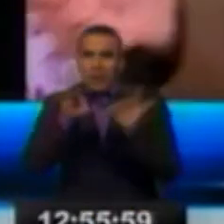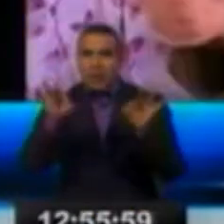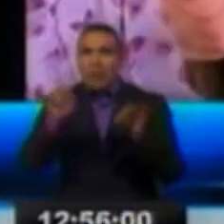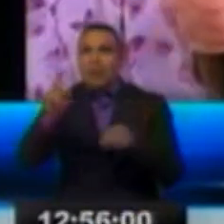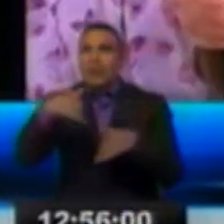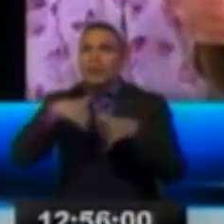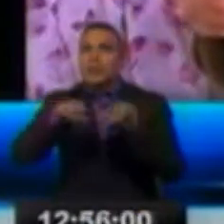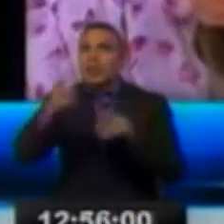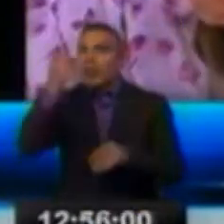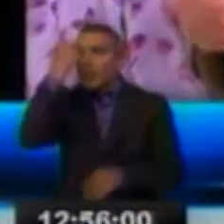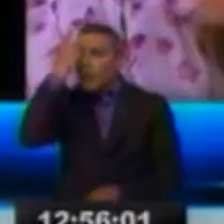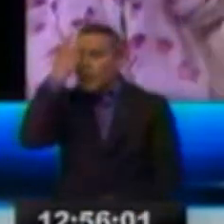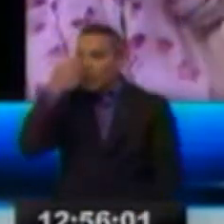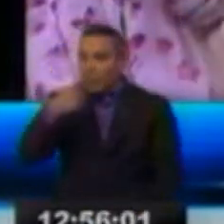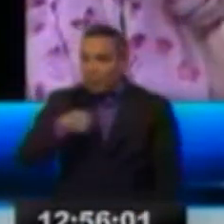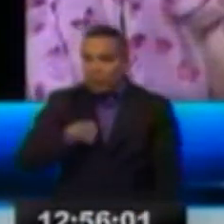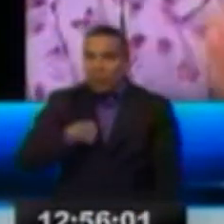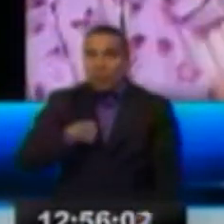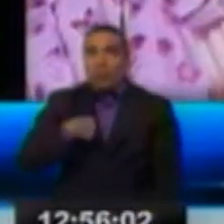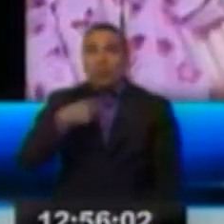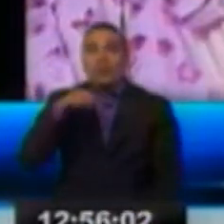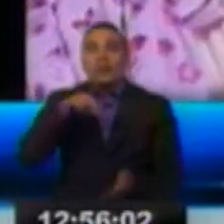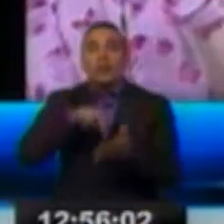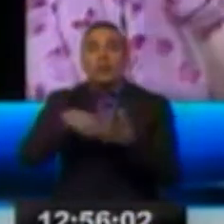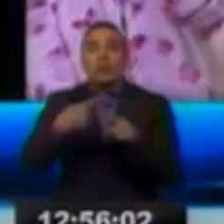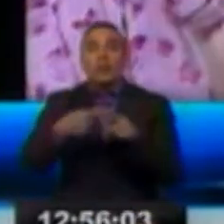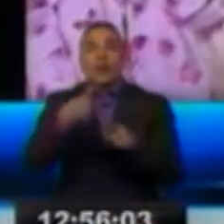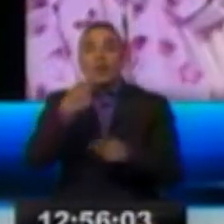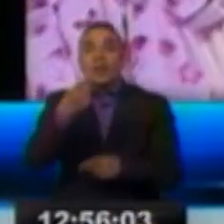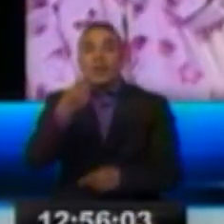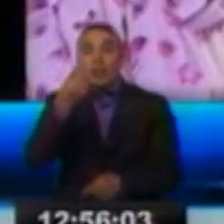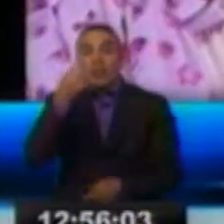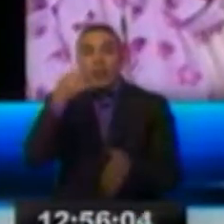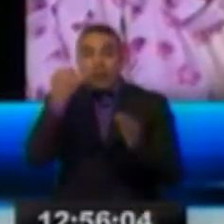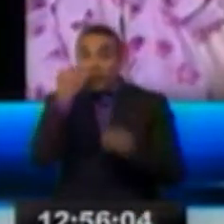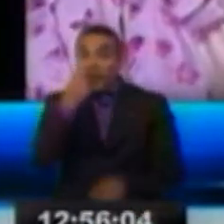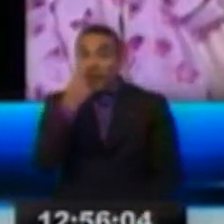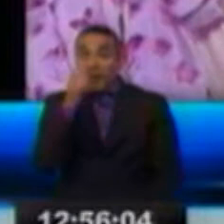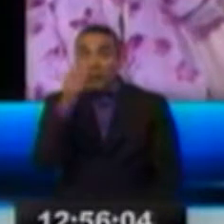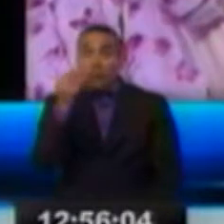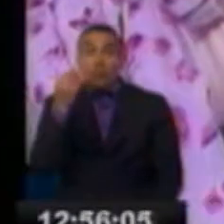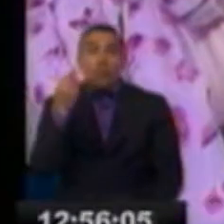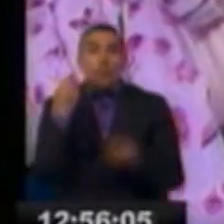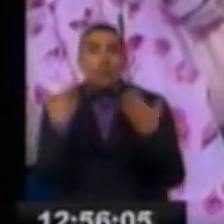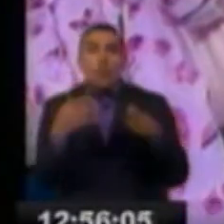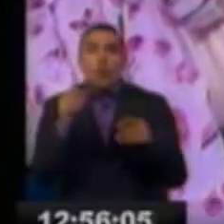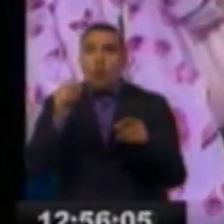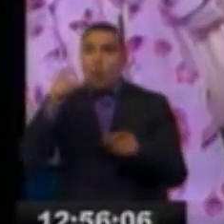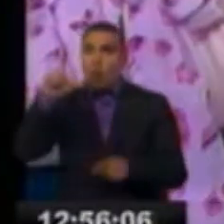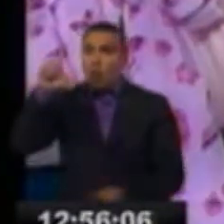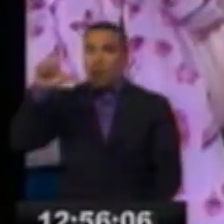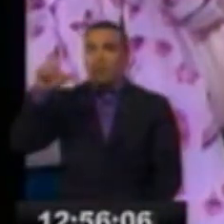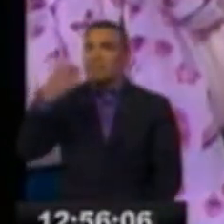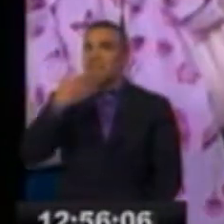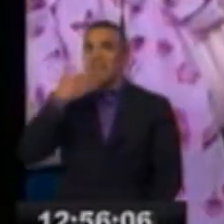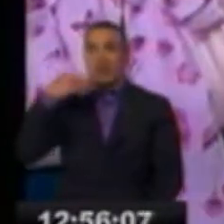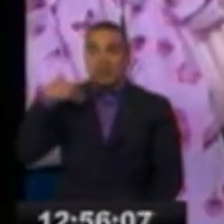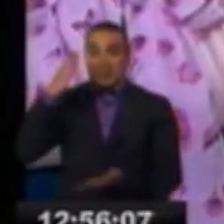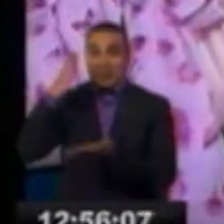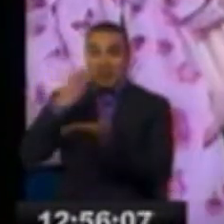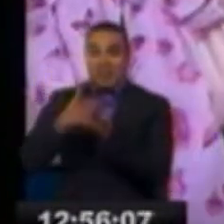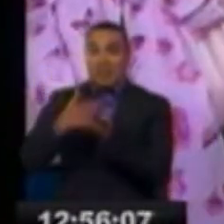debiendo lo que prestaste. Es una condonación de capital e intereses, en donde se permite, sobre todo a los más